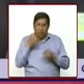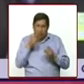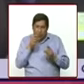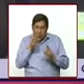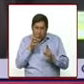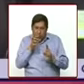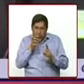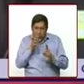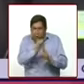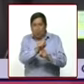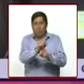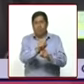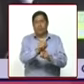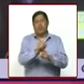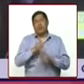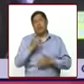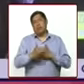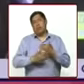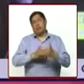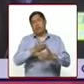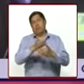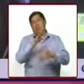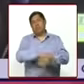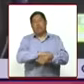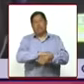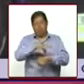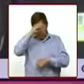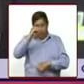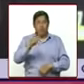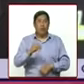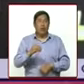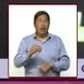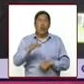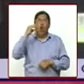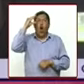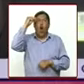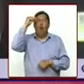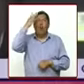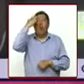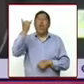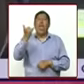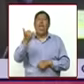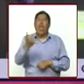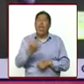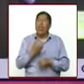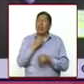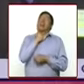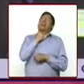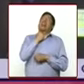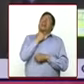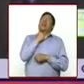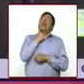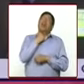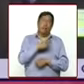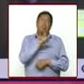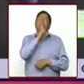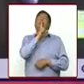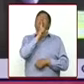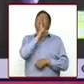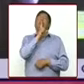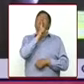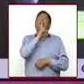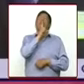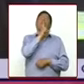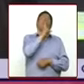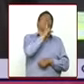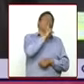han ubicado a las menores y posiblemente procedan a la aprehensión de este sujeto. ¿El hombre qué dijo al respecto cuando fue encontrado? Bueno, en realidad no ha emitido criterio todavía, se va